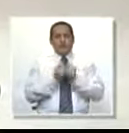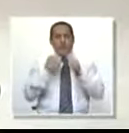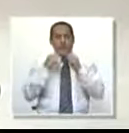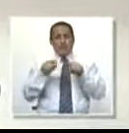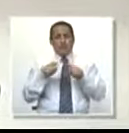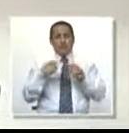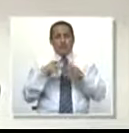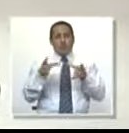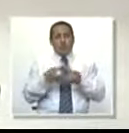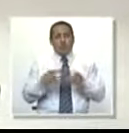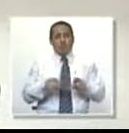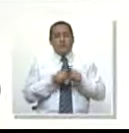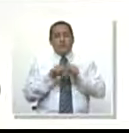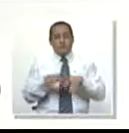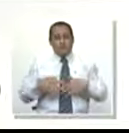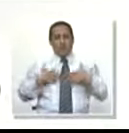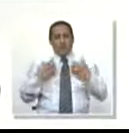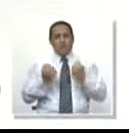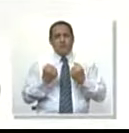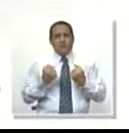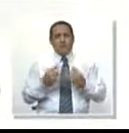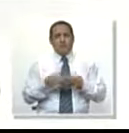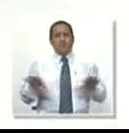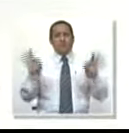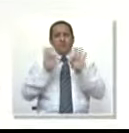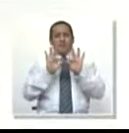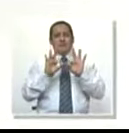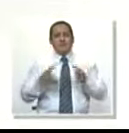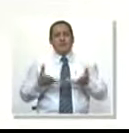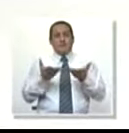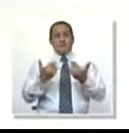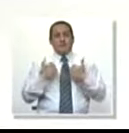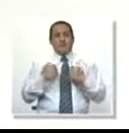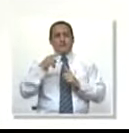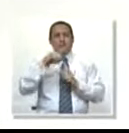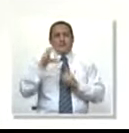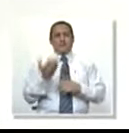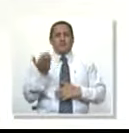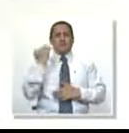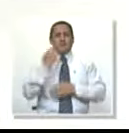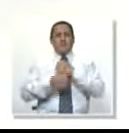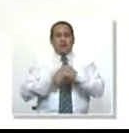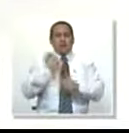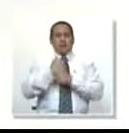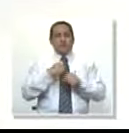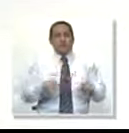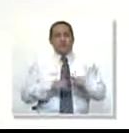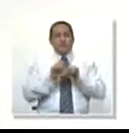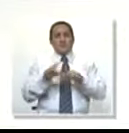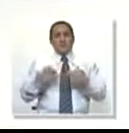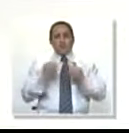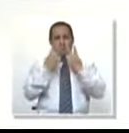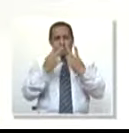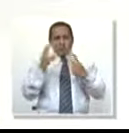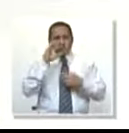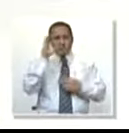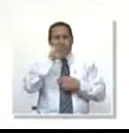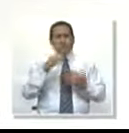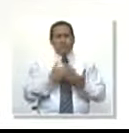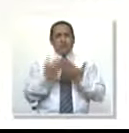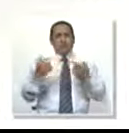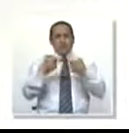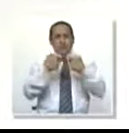esto con esto sí sí es un esfuerzo didáctico que que tiene el tribunal desde hace mucho tiempo y que se puede encontrar un